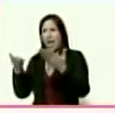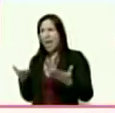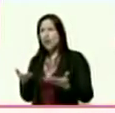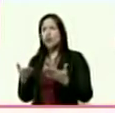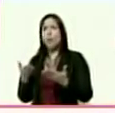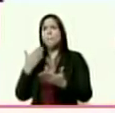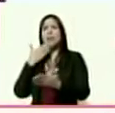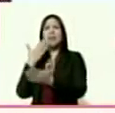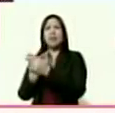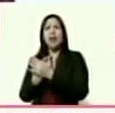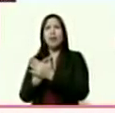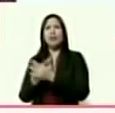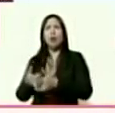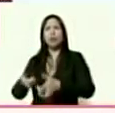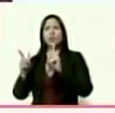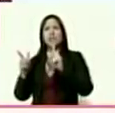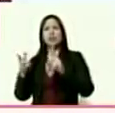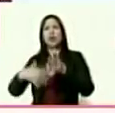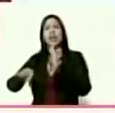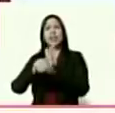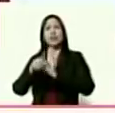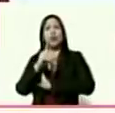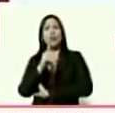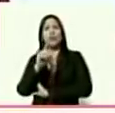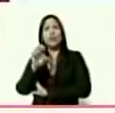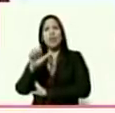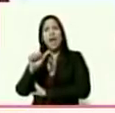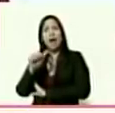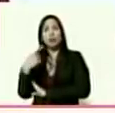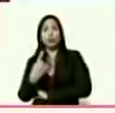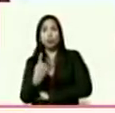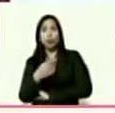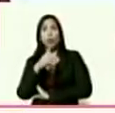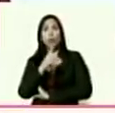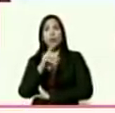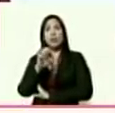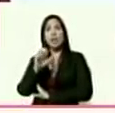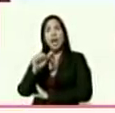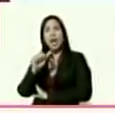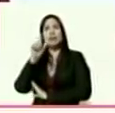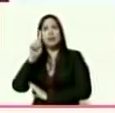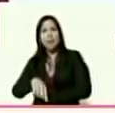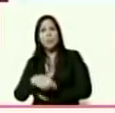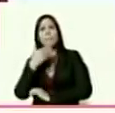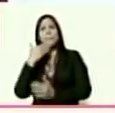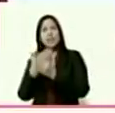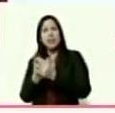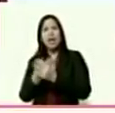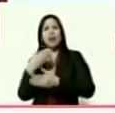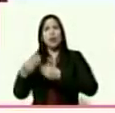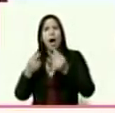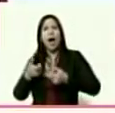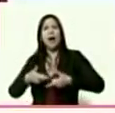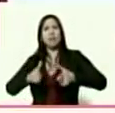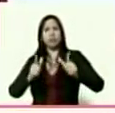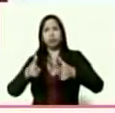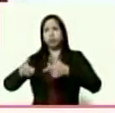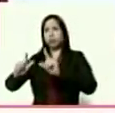de regreso de la DEA, no solo de la DEA, están pidiendo que instalen bases militares aquí en